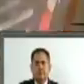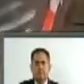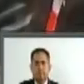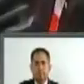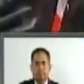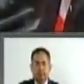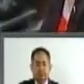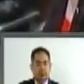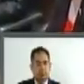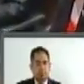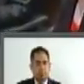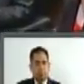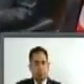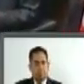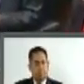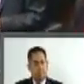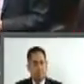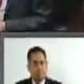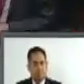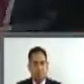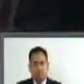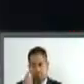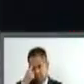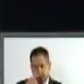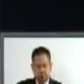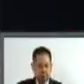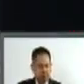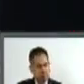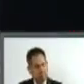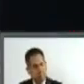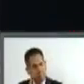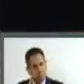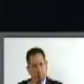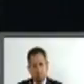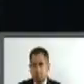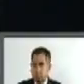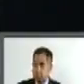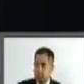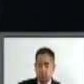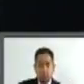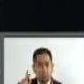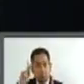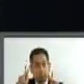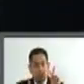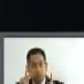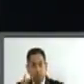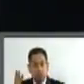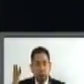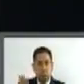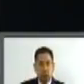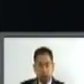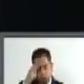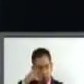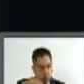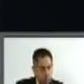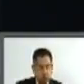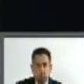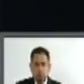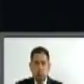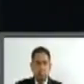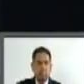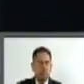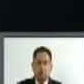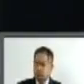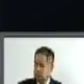Presidir esta sesión solemne es para mí un gran honor. Su visita a México y al Senado de la República, señor